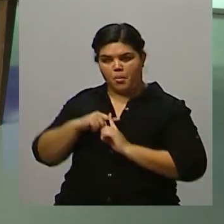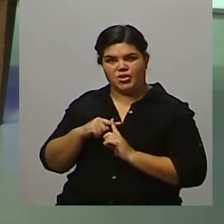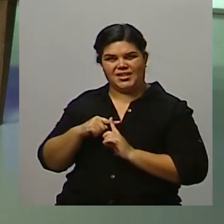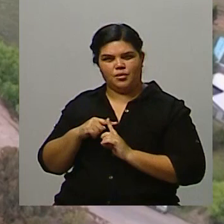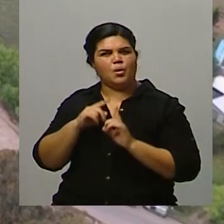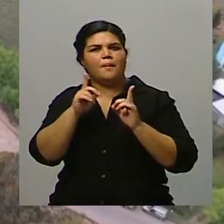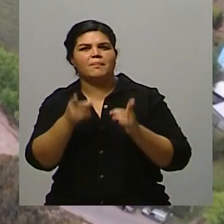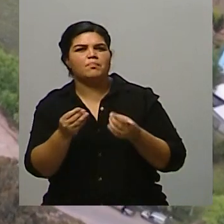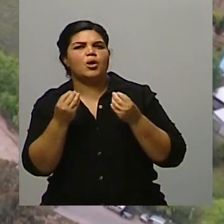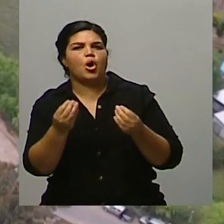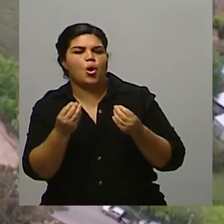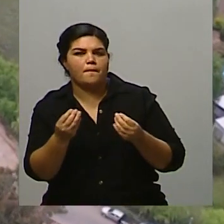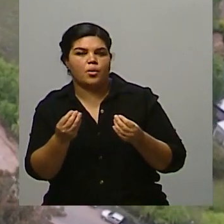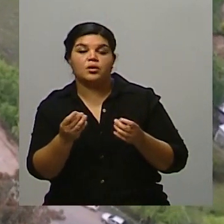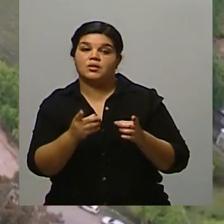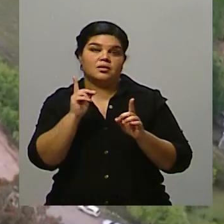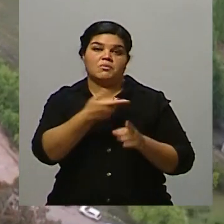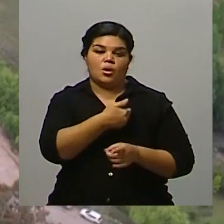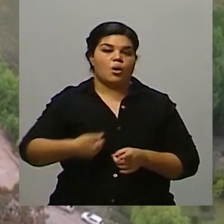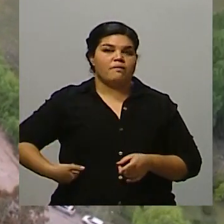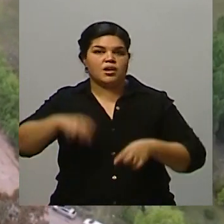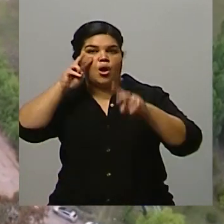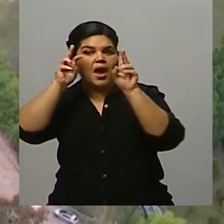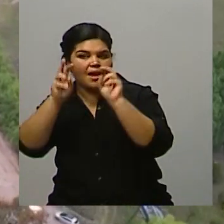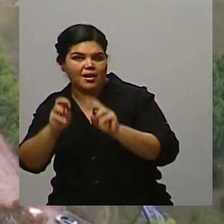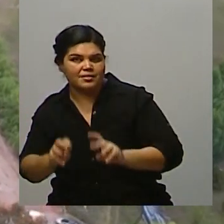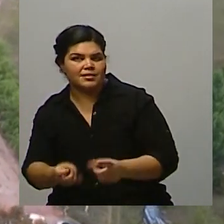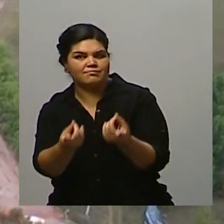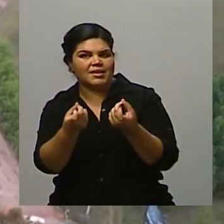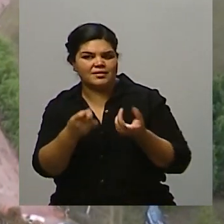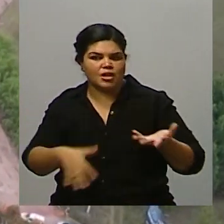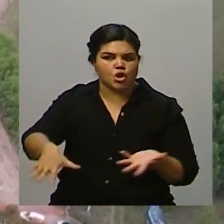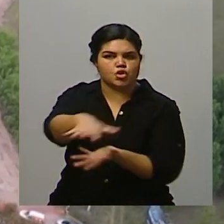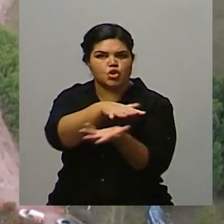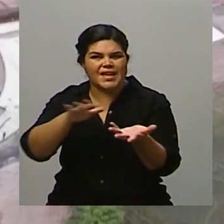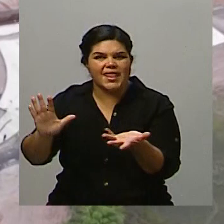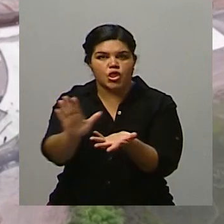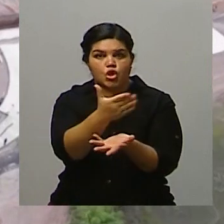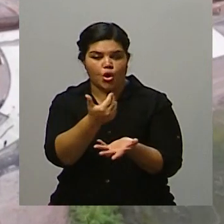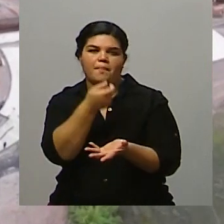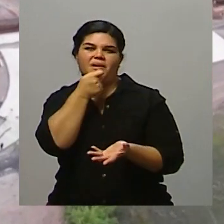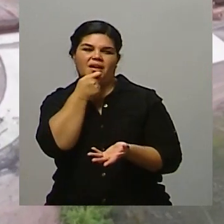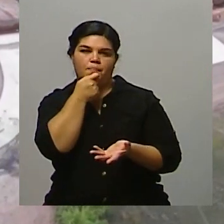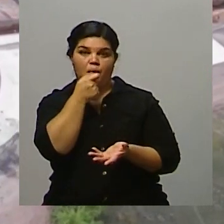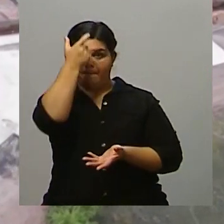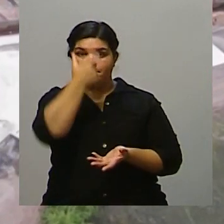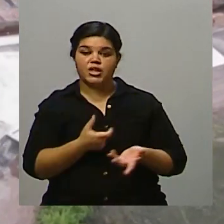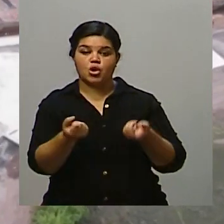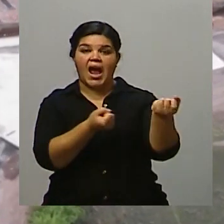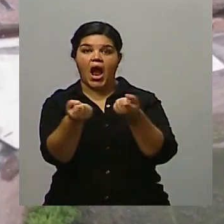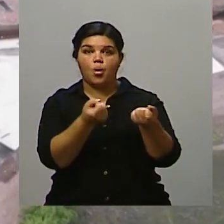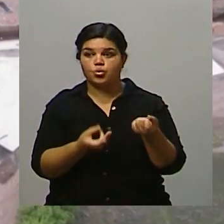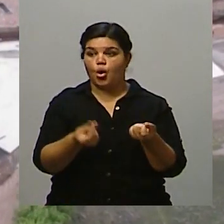o tiene que contemplar los beneficios y los costos que le implican a toda la sociedad. Una persona, por ejemplo, compra un vehículo y lo